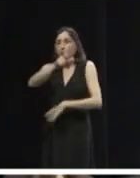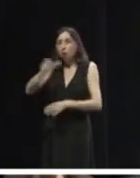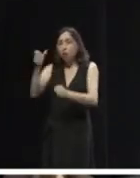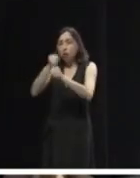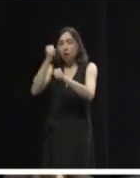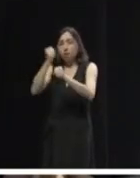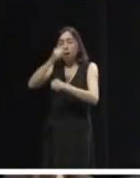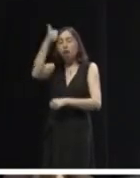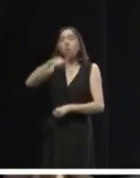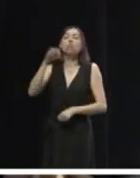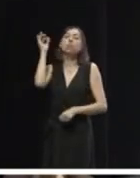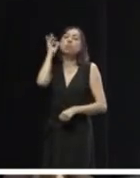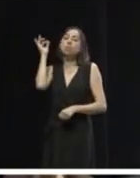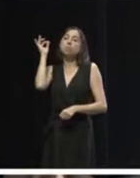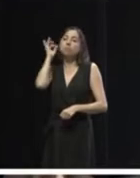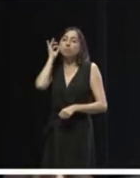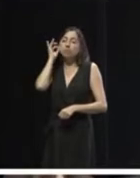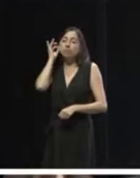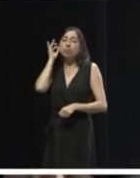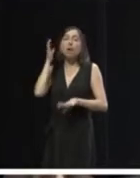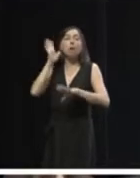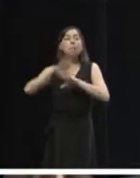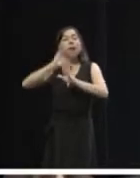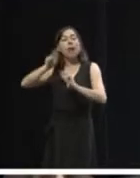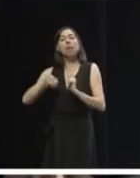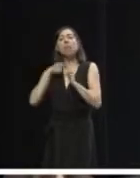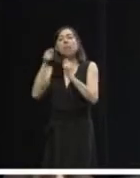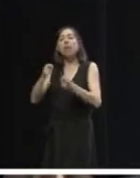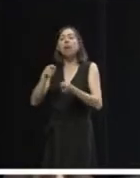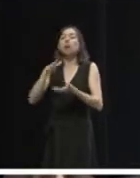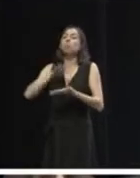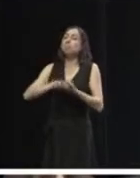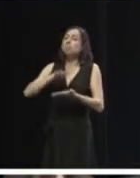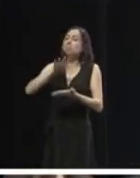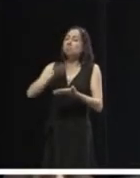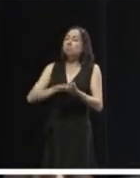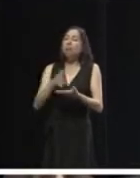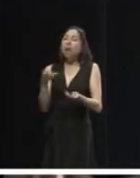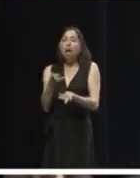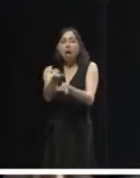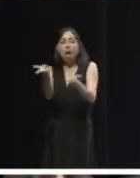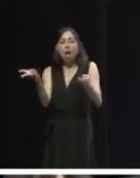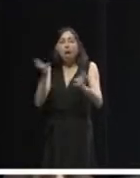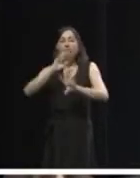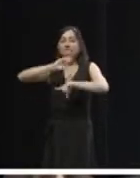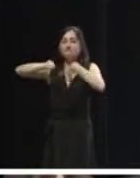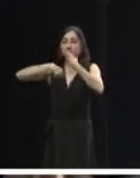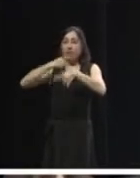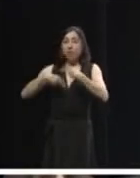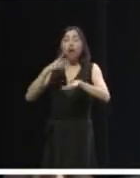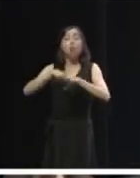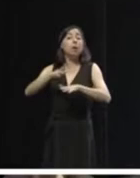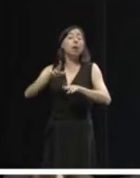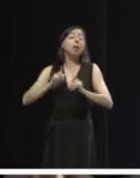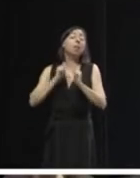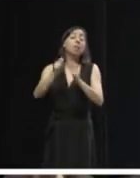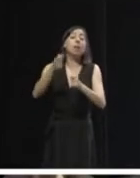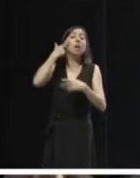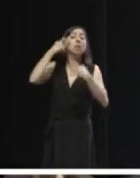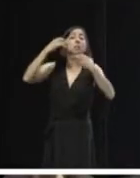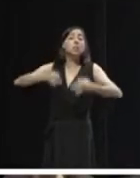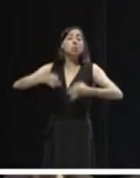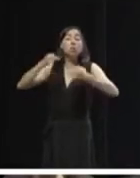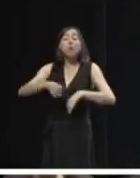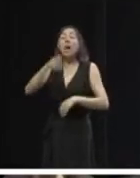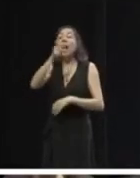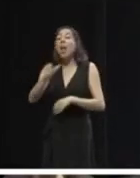y a las trabajadoras, para dar tranquilidad a las familias, para dar seguridad a la gente que